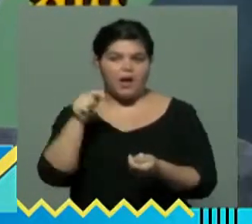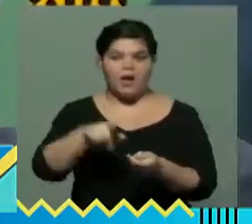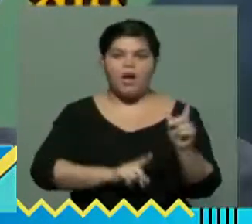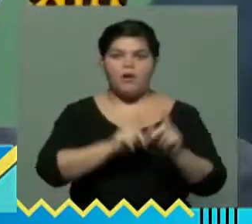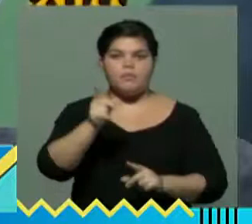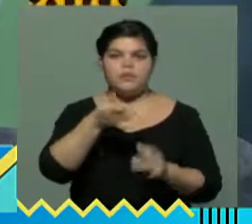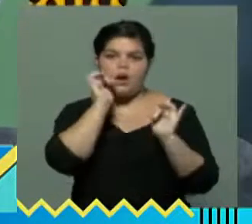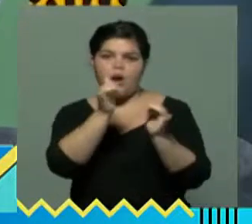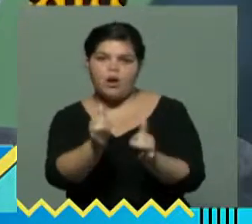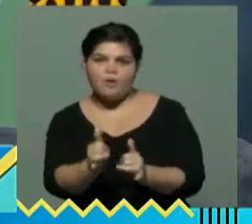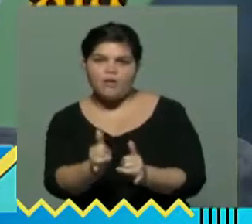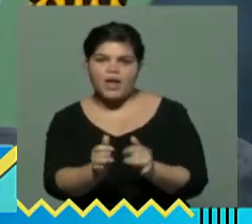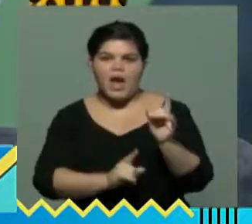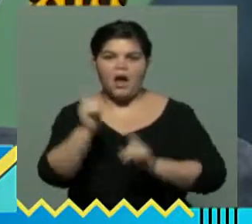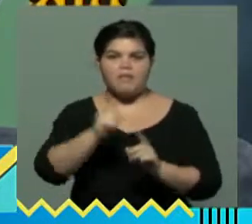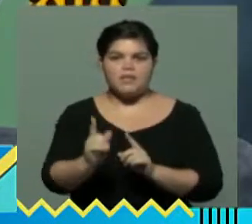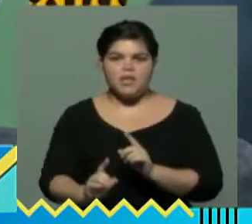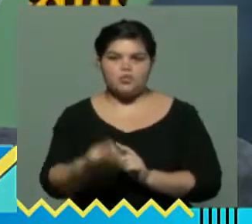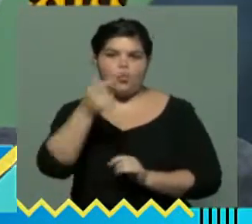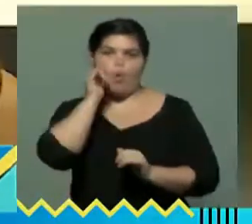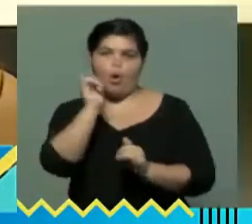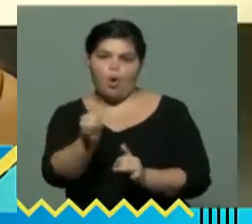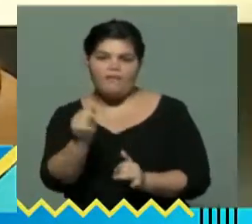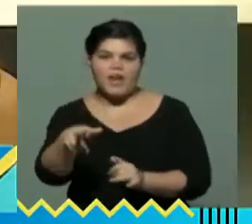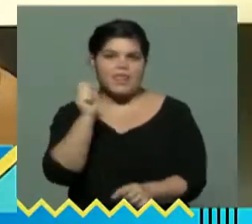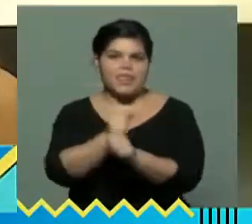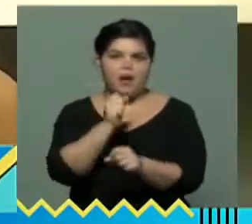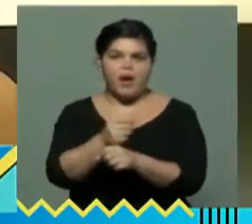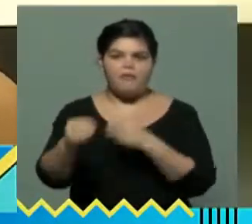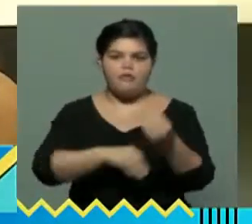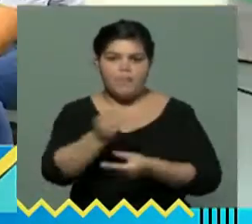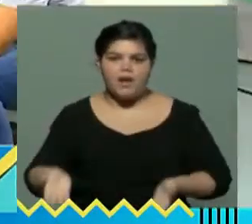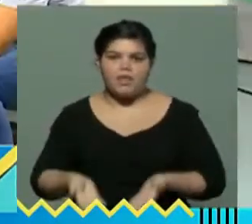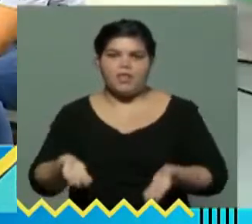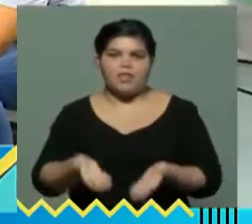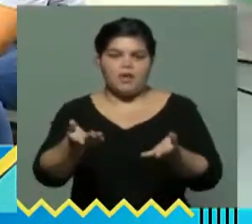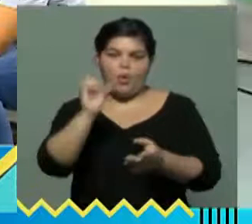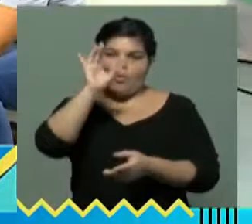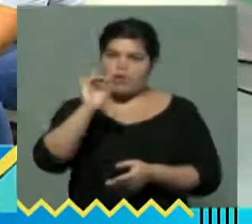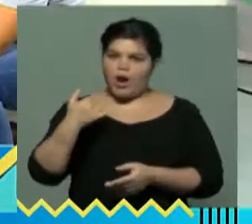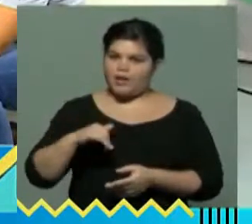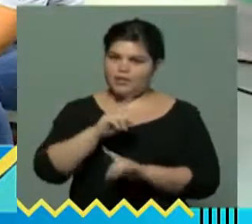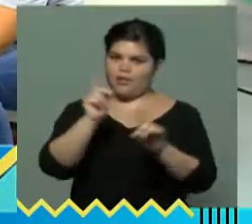se terminan volviendo sostén de familias, ¿no? Esto no es una situación que sucede solamente en Argentina, sino a nivel mundial.